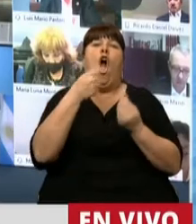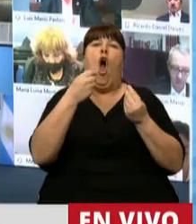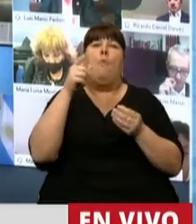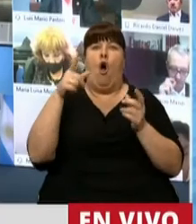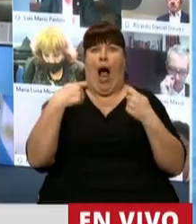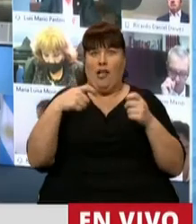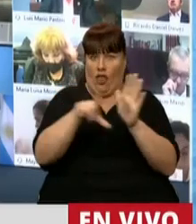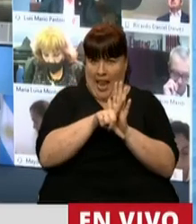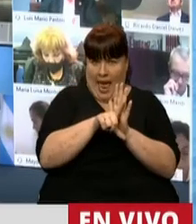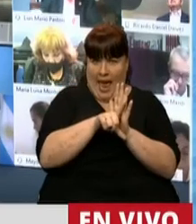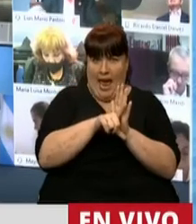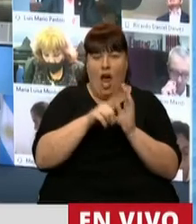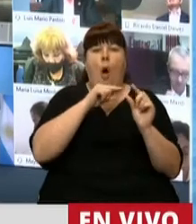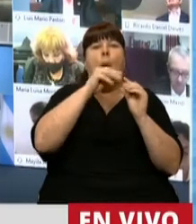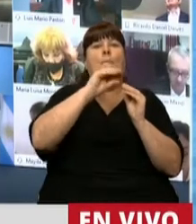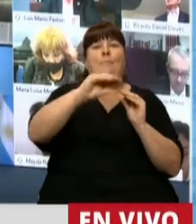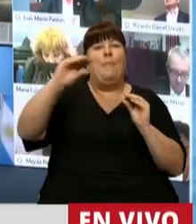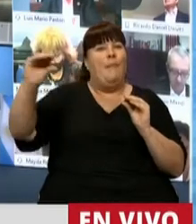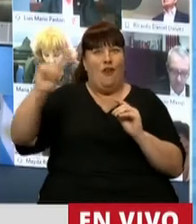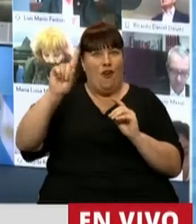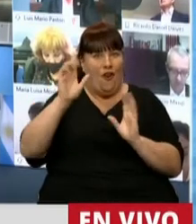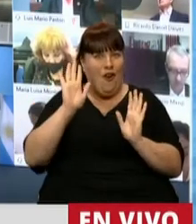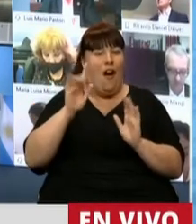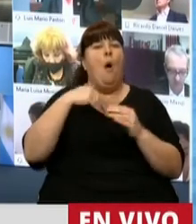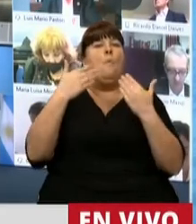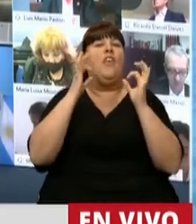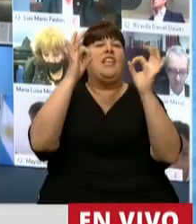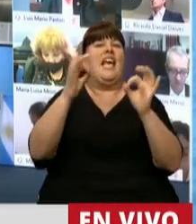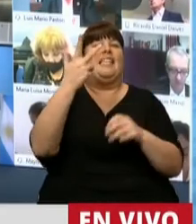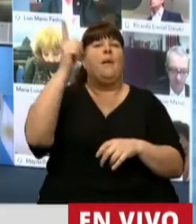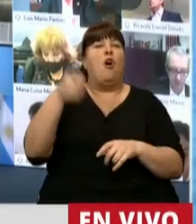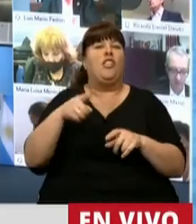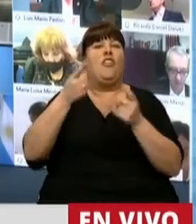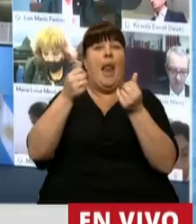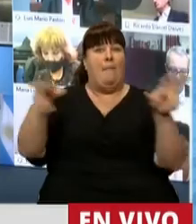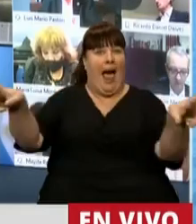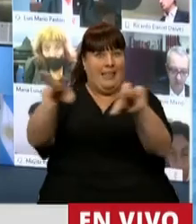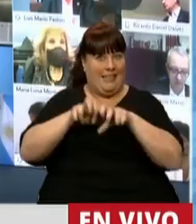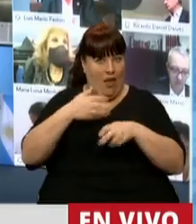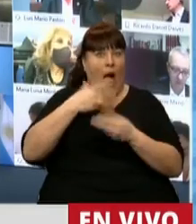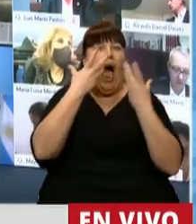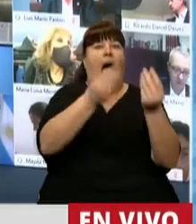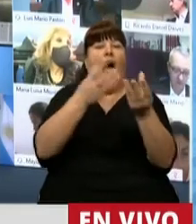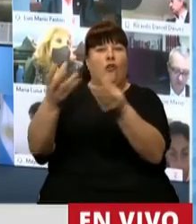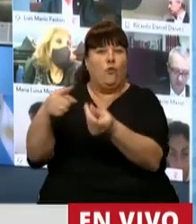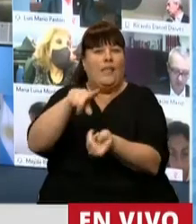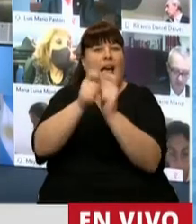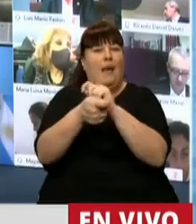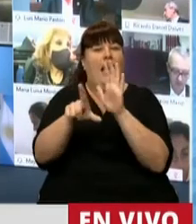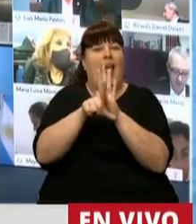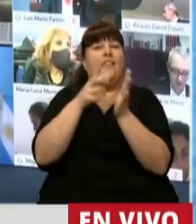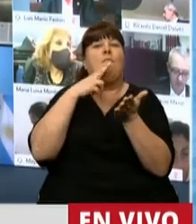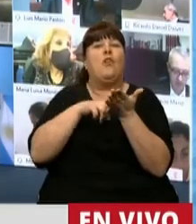ley sin hacer el escalonamiento y podía llegar a 3 puntos del PBI asistir esa reforma